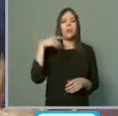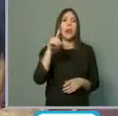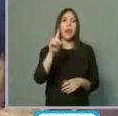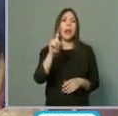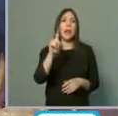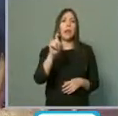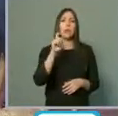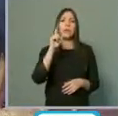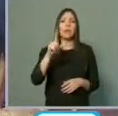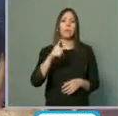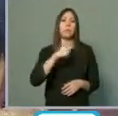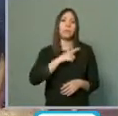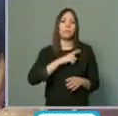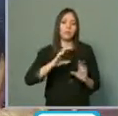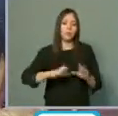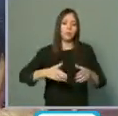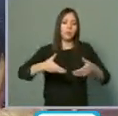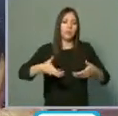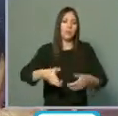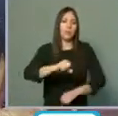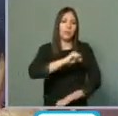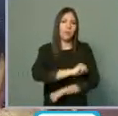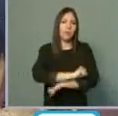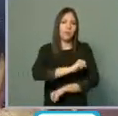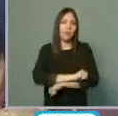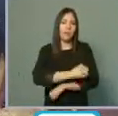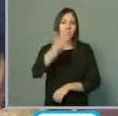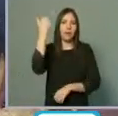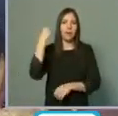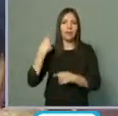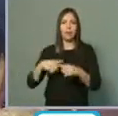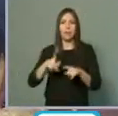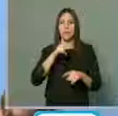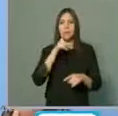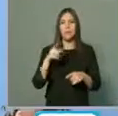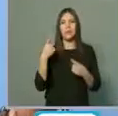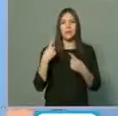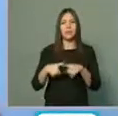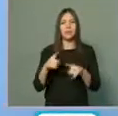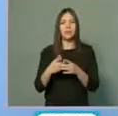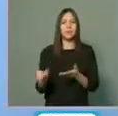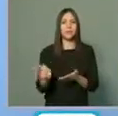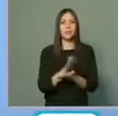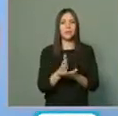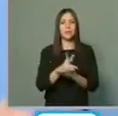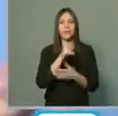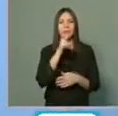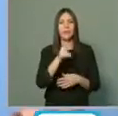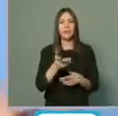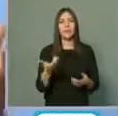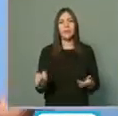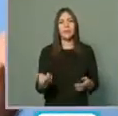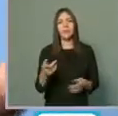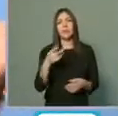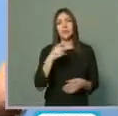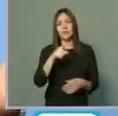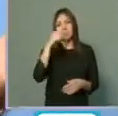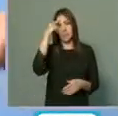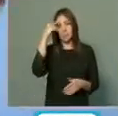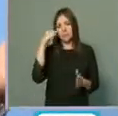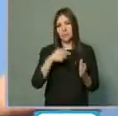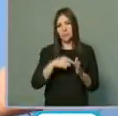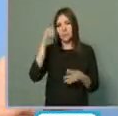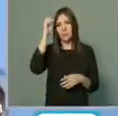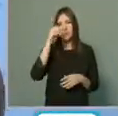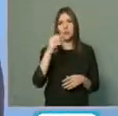basinica, el contenido de la basinica por la ventana. Pero ¿no? ¿sabes qué, Fernando? También se agradece mucho, además de todo este compendio de palabras, al menos desde mi caso, creo que se agradece